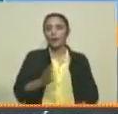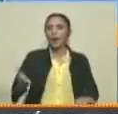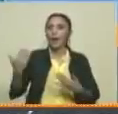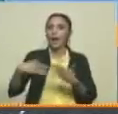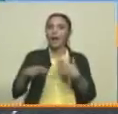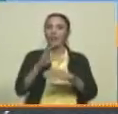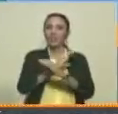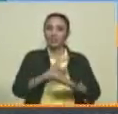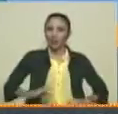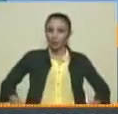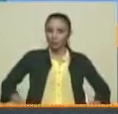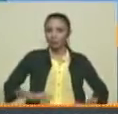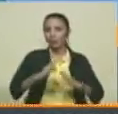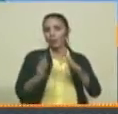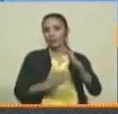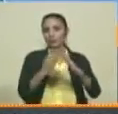base.